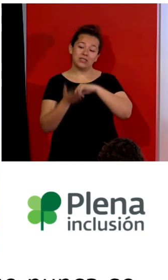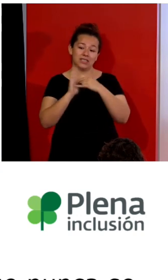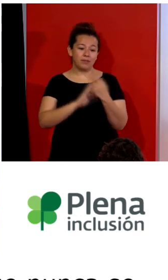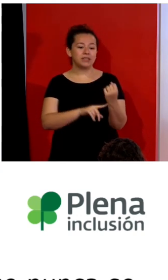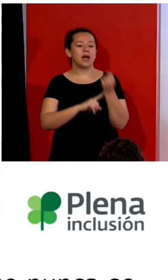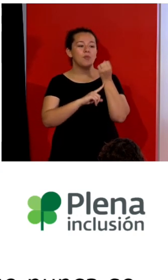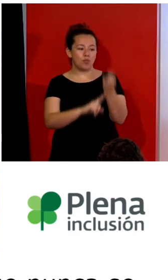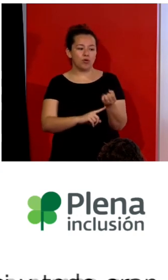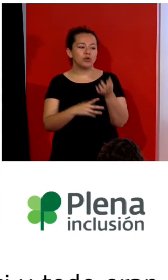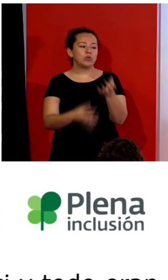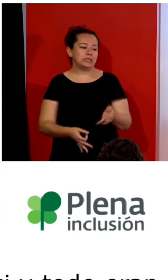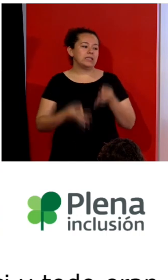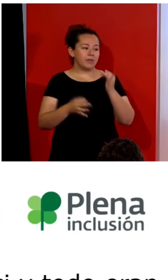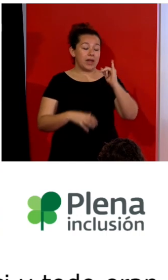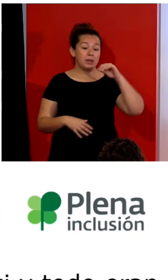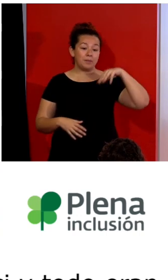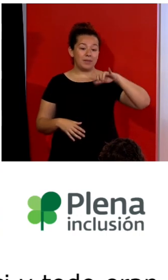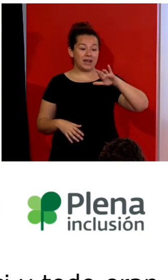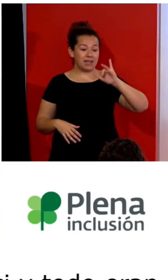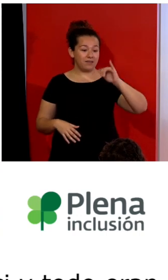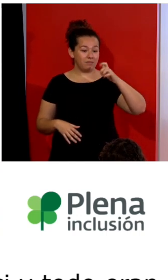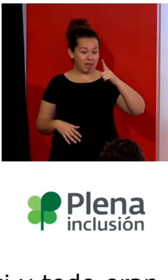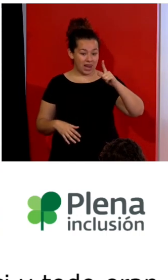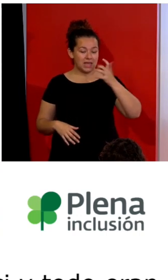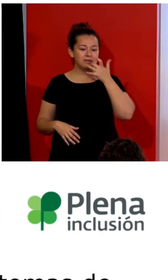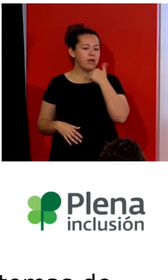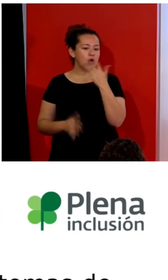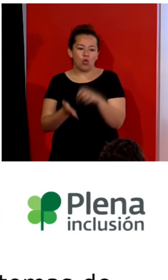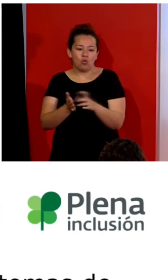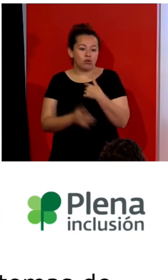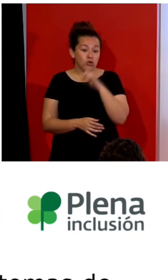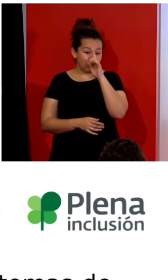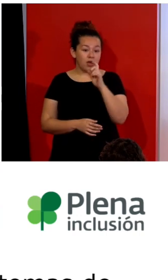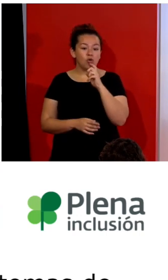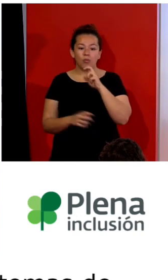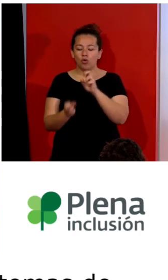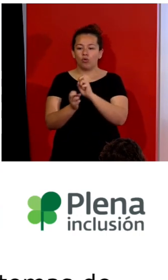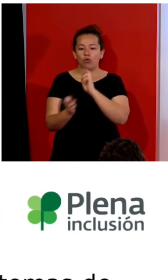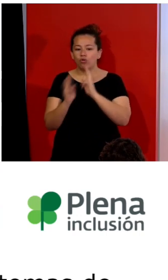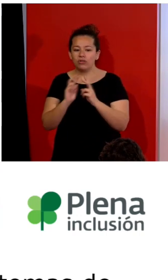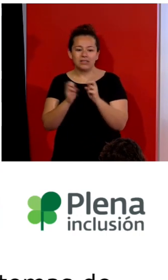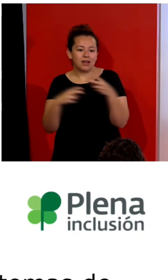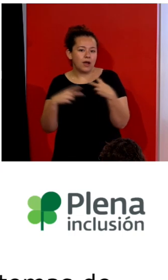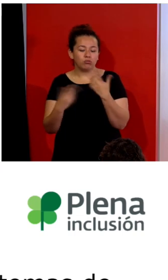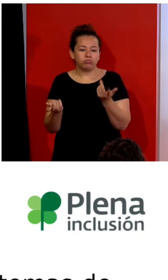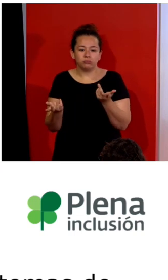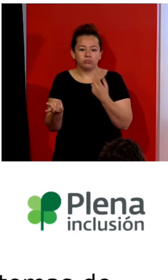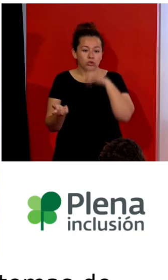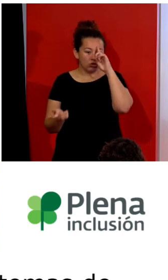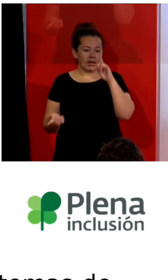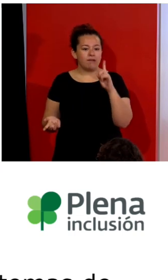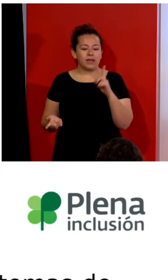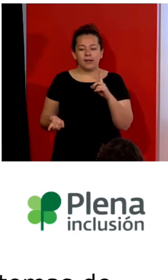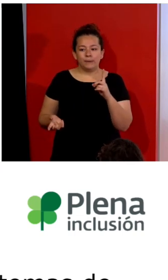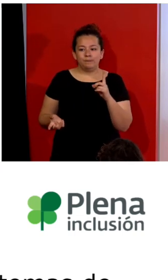teníamos siempre a Maribel, que cada vez que me surgía alguna duda que yo no sabía cómo contestar o que no sabíamos cómo responder en Plena